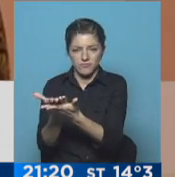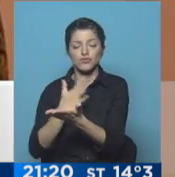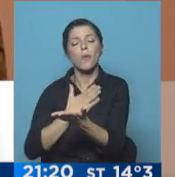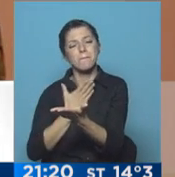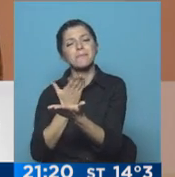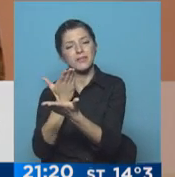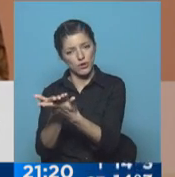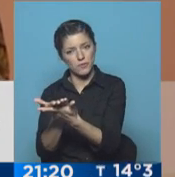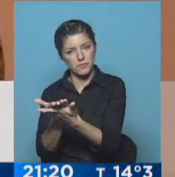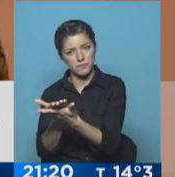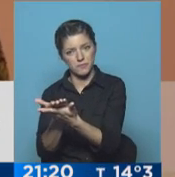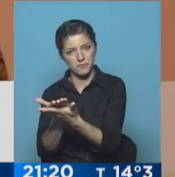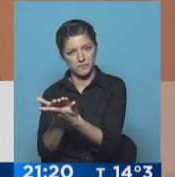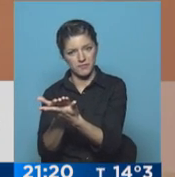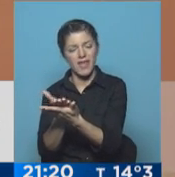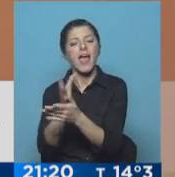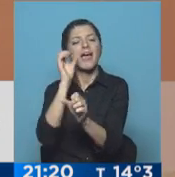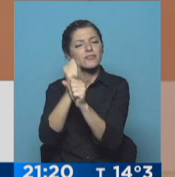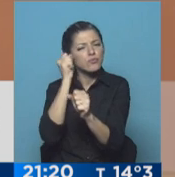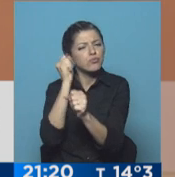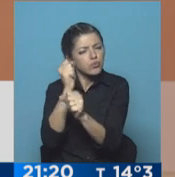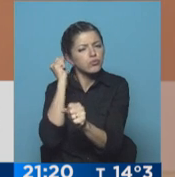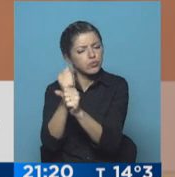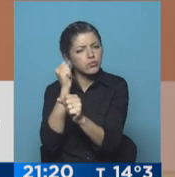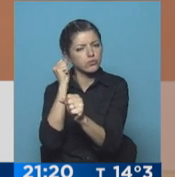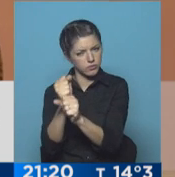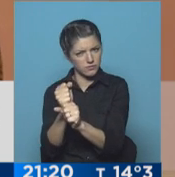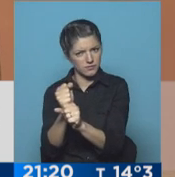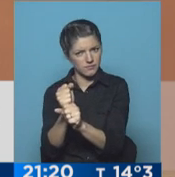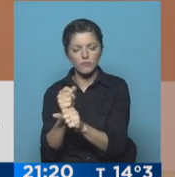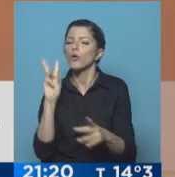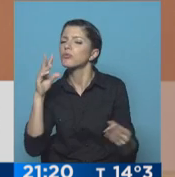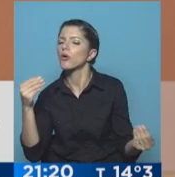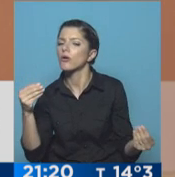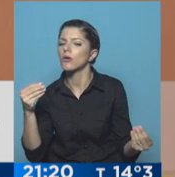yo les pido que trabajemos mucho. ¿Cómo?